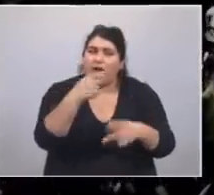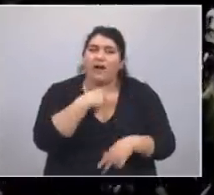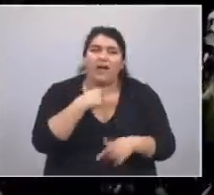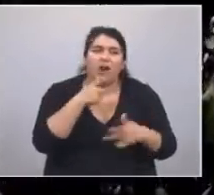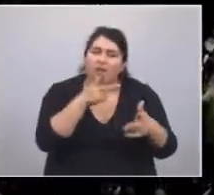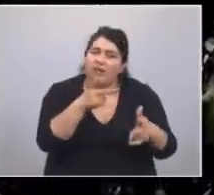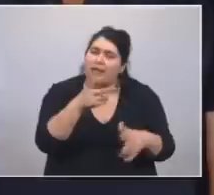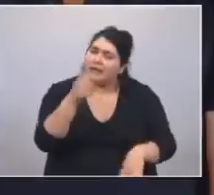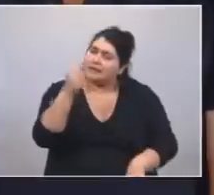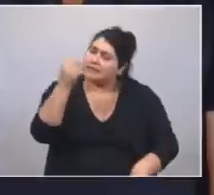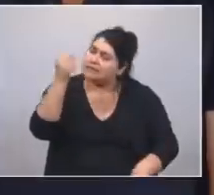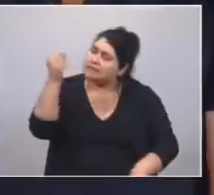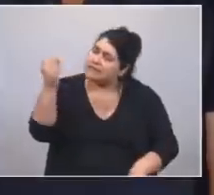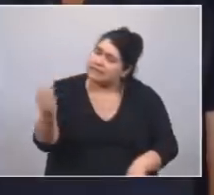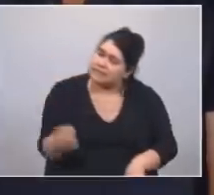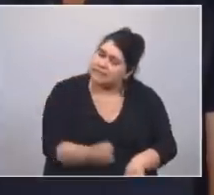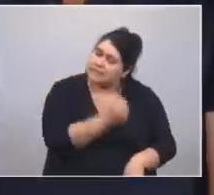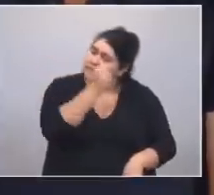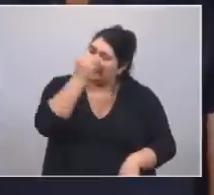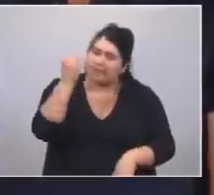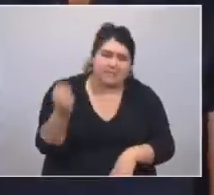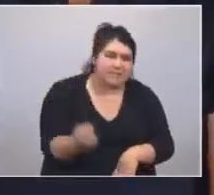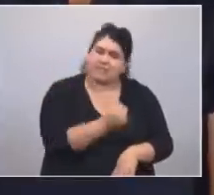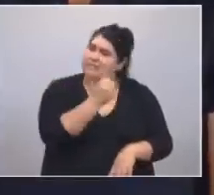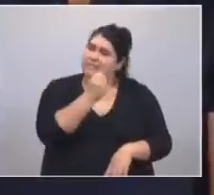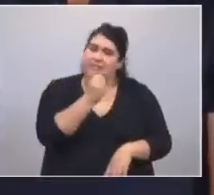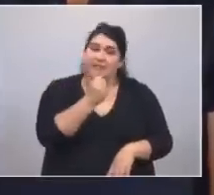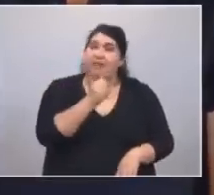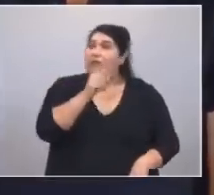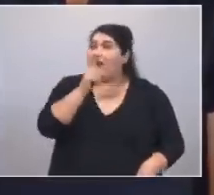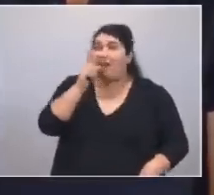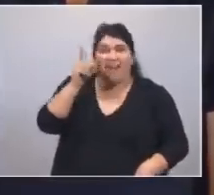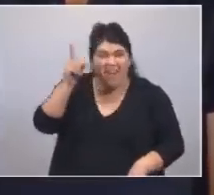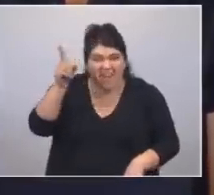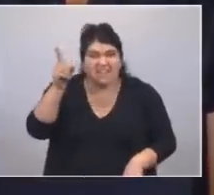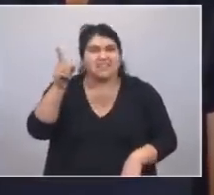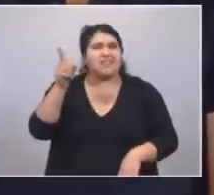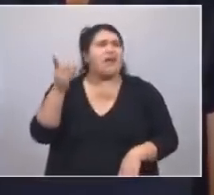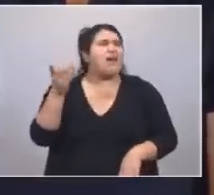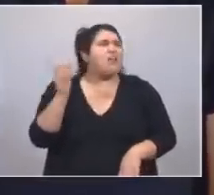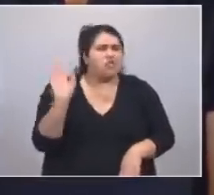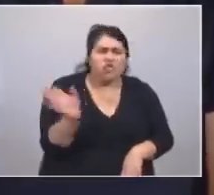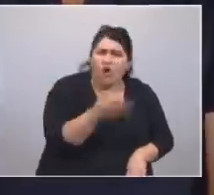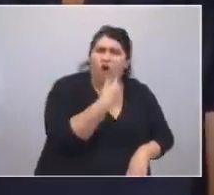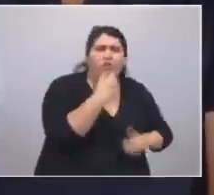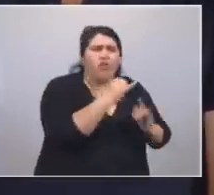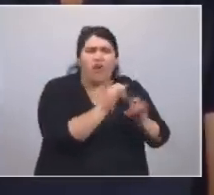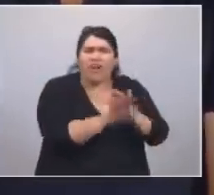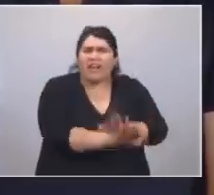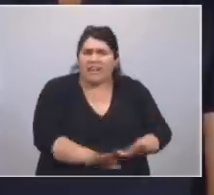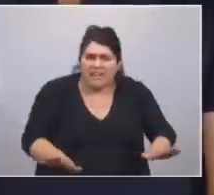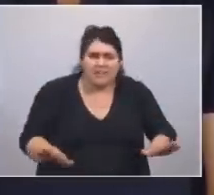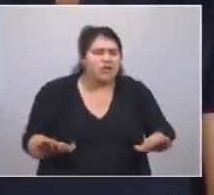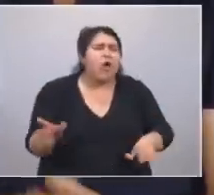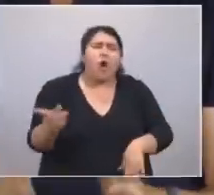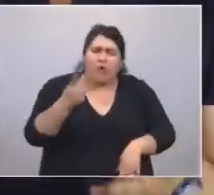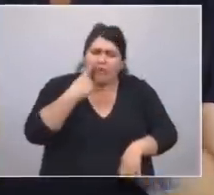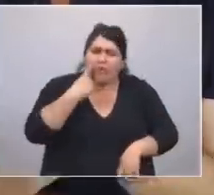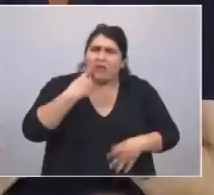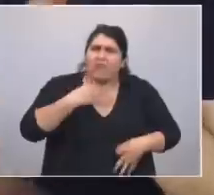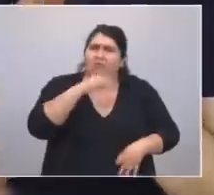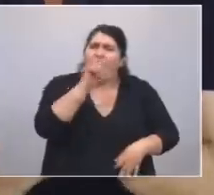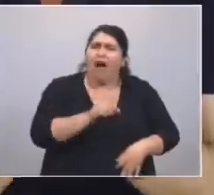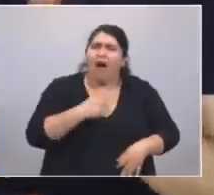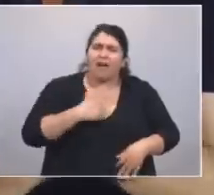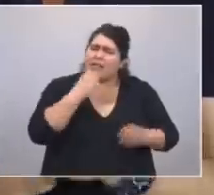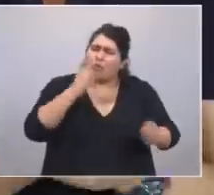mi última gota de sudor, para que esa y todos los pibes de la Argentina vivan en un país